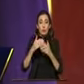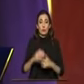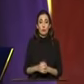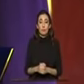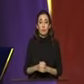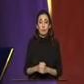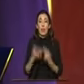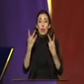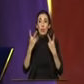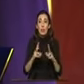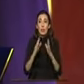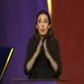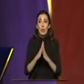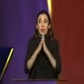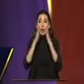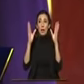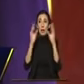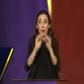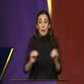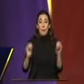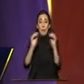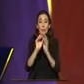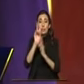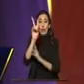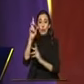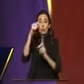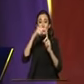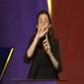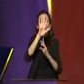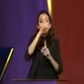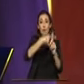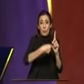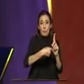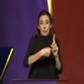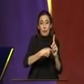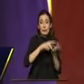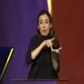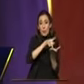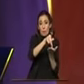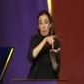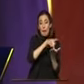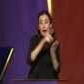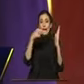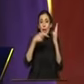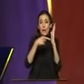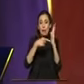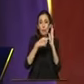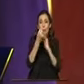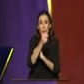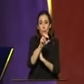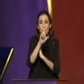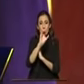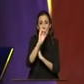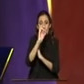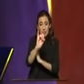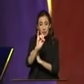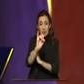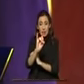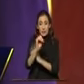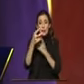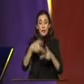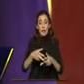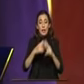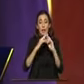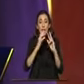Extenderemos de 2 a 5 meses el pago del anticipo del impuesto a la renta, liberando ingentes